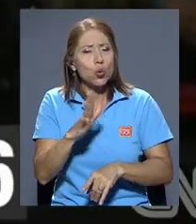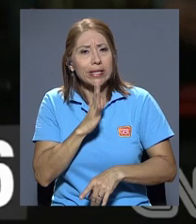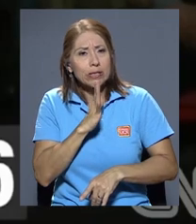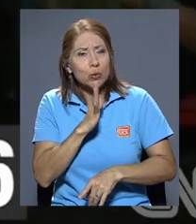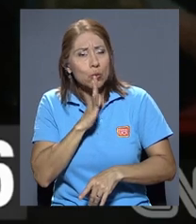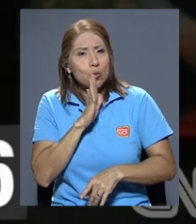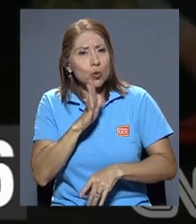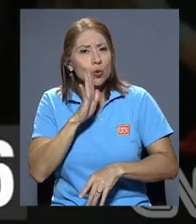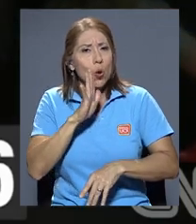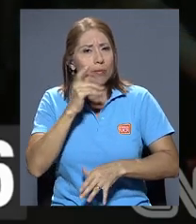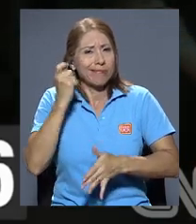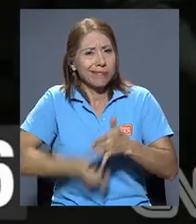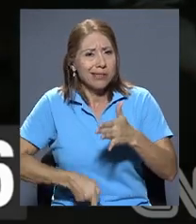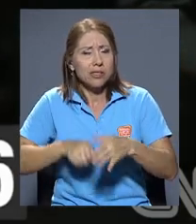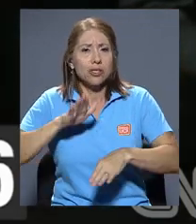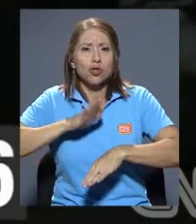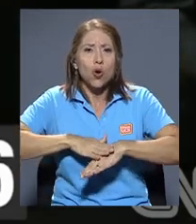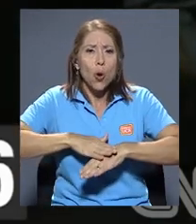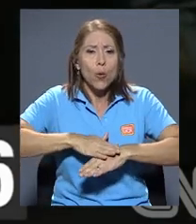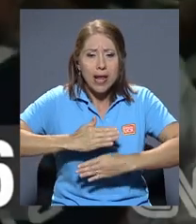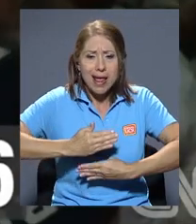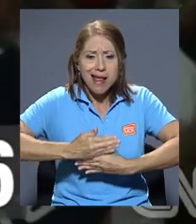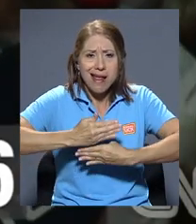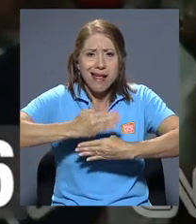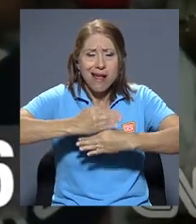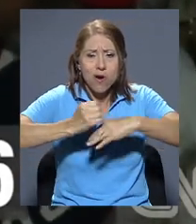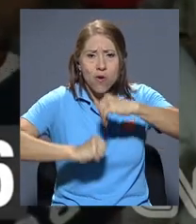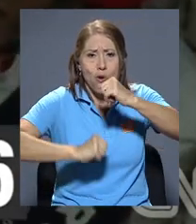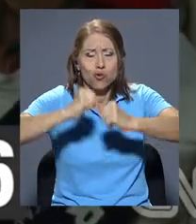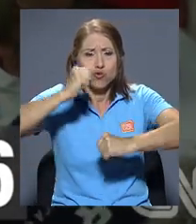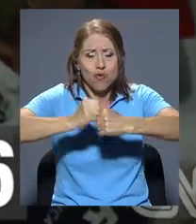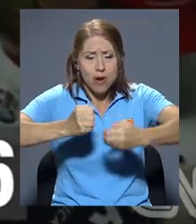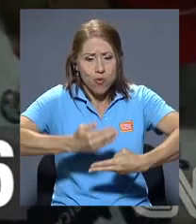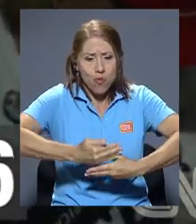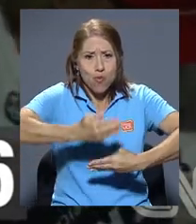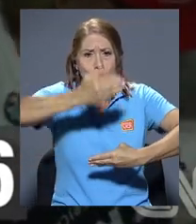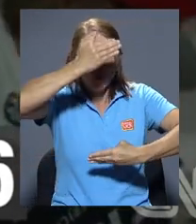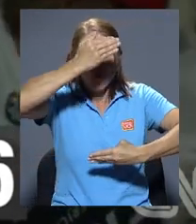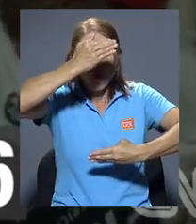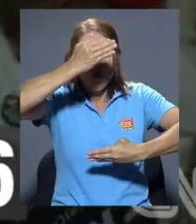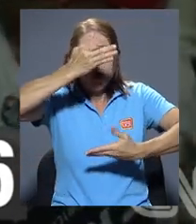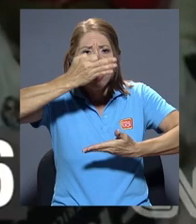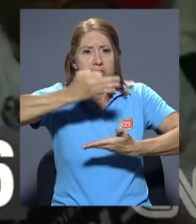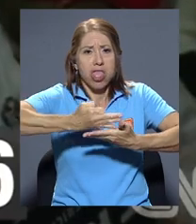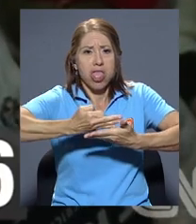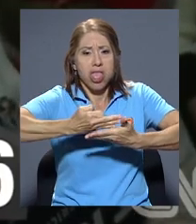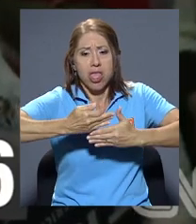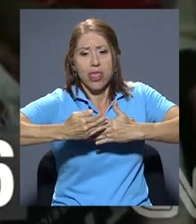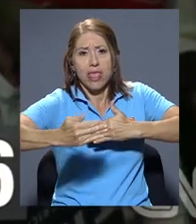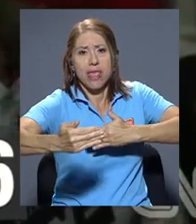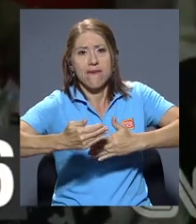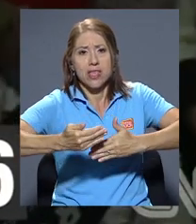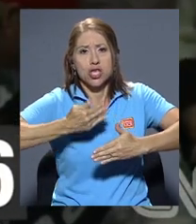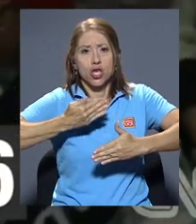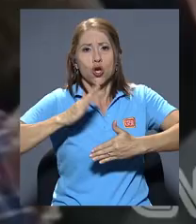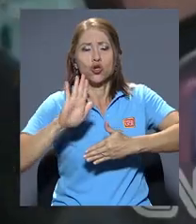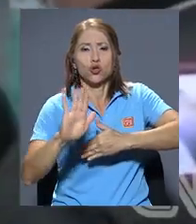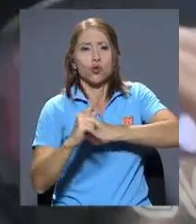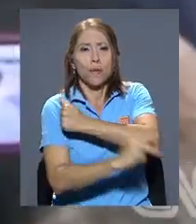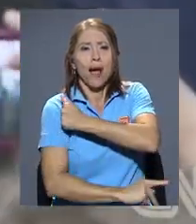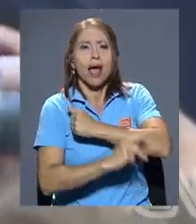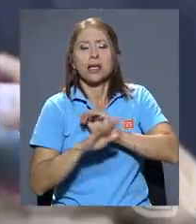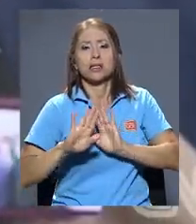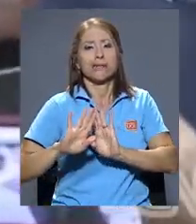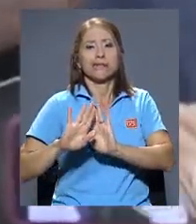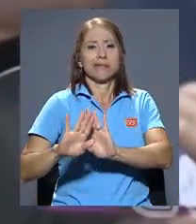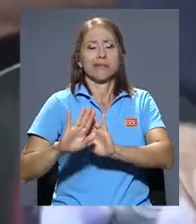implacable sobre el muro, sobre construir un muro, sobre la división y el aislamiento de su país frente a la